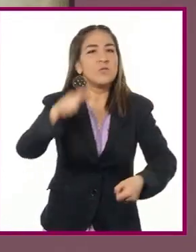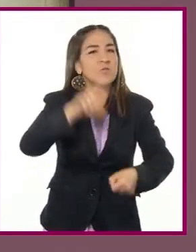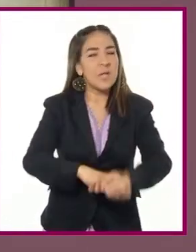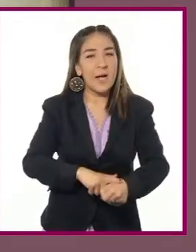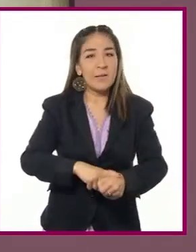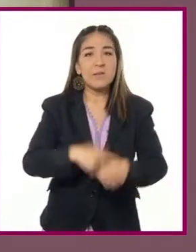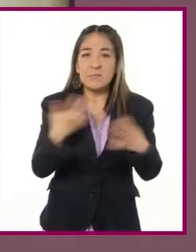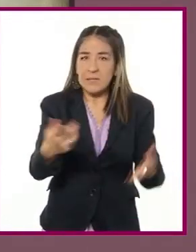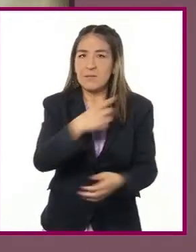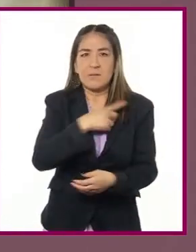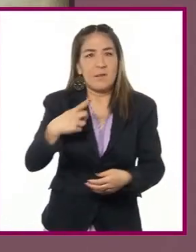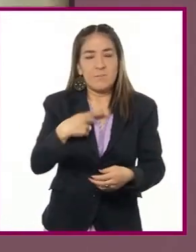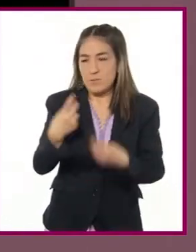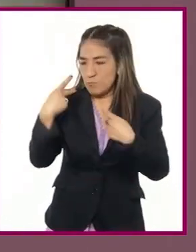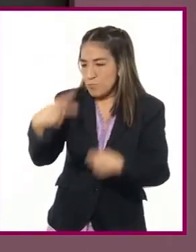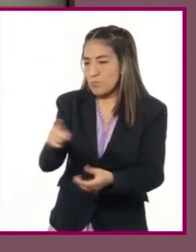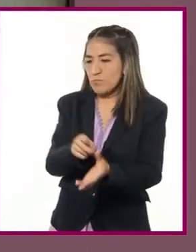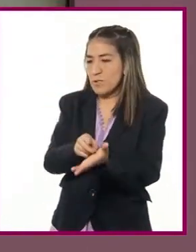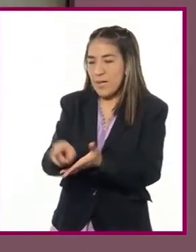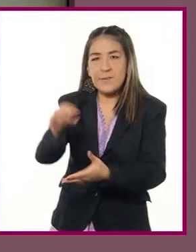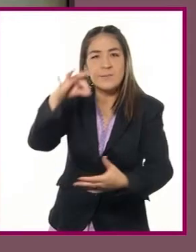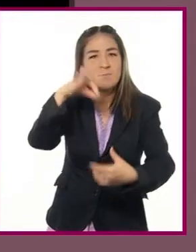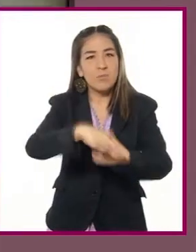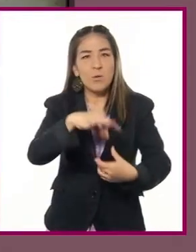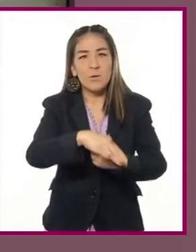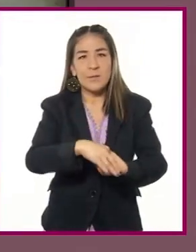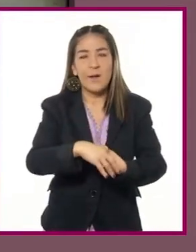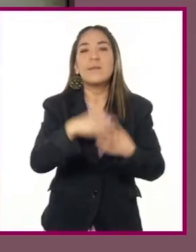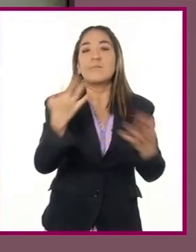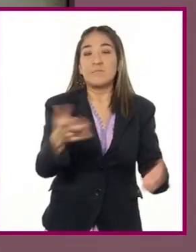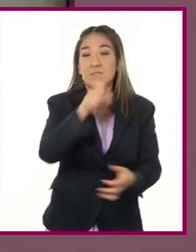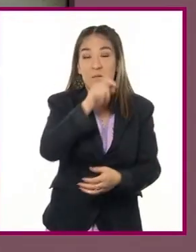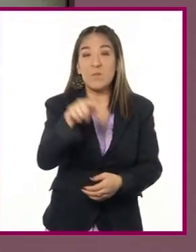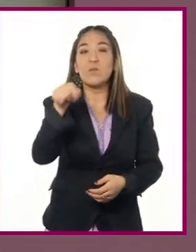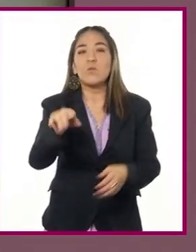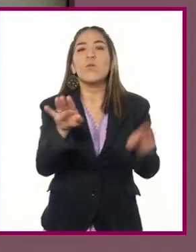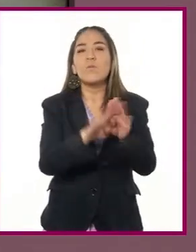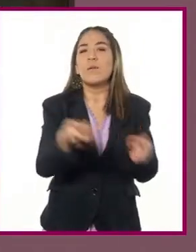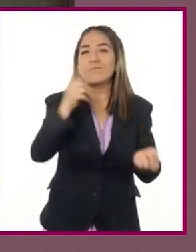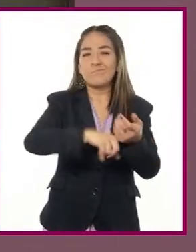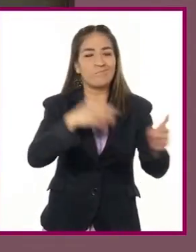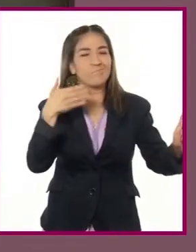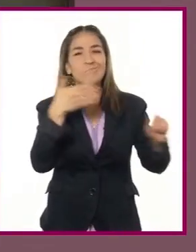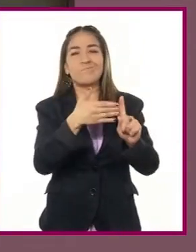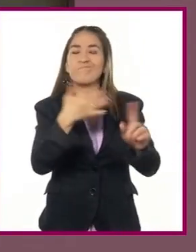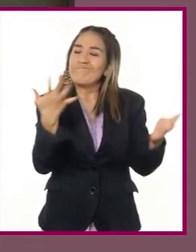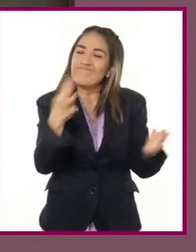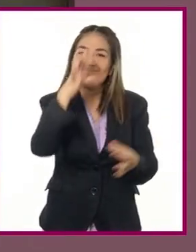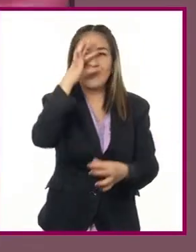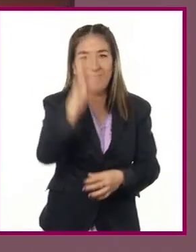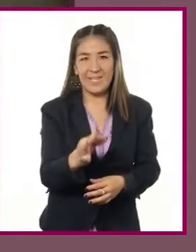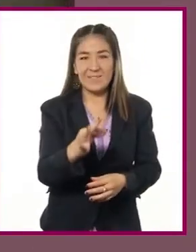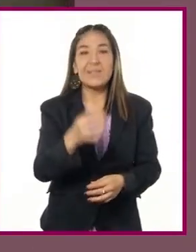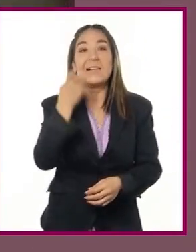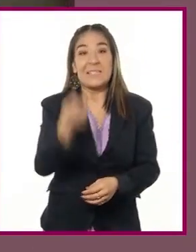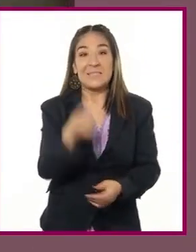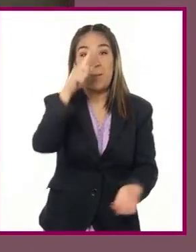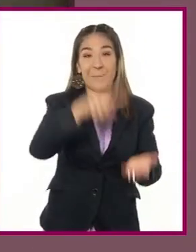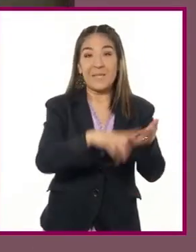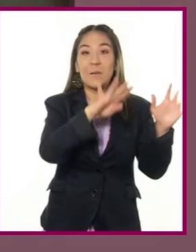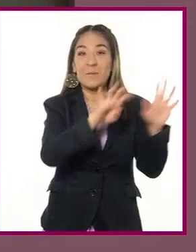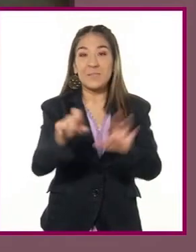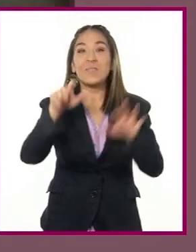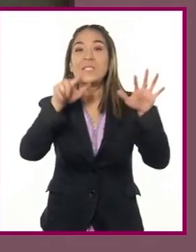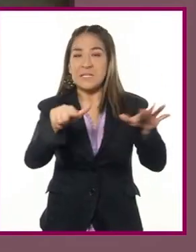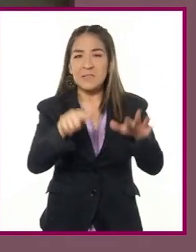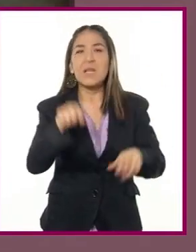que no carezca de derechos. Sin embargo, no logró entonces su objetivo. En 1917 se